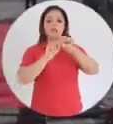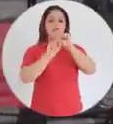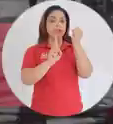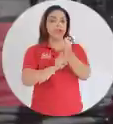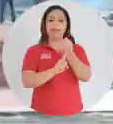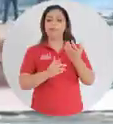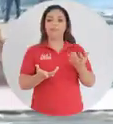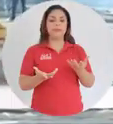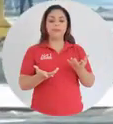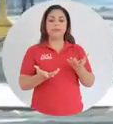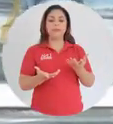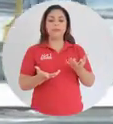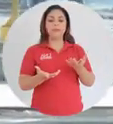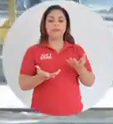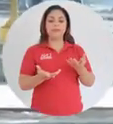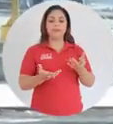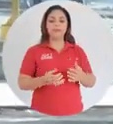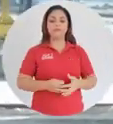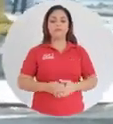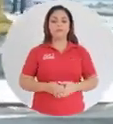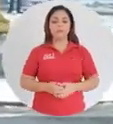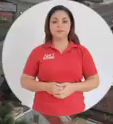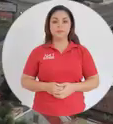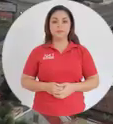La acumulación en manos privadas.